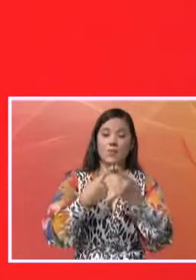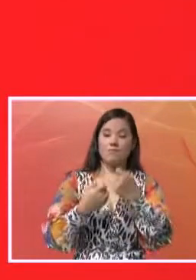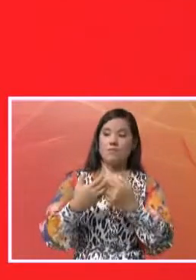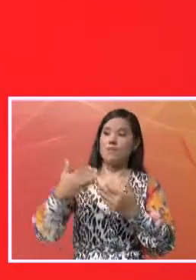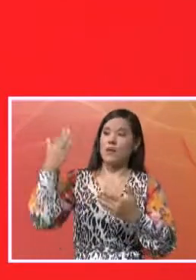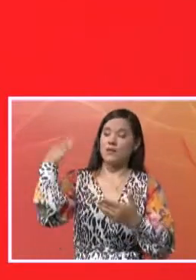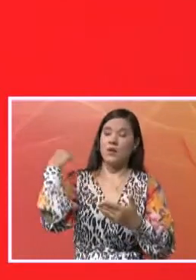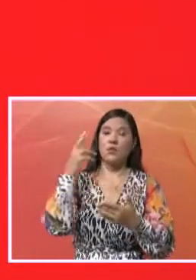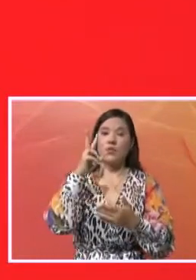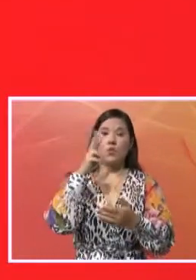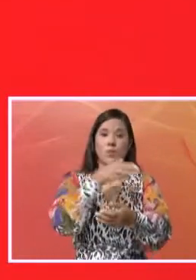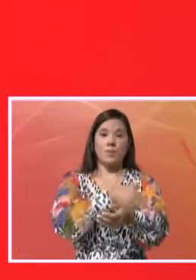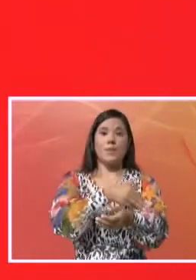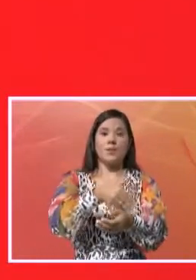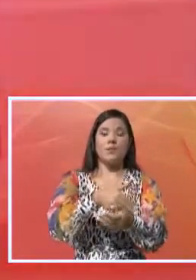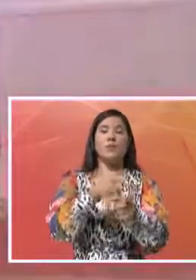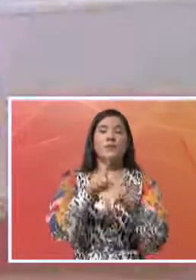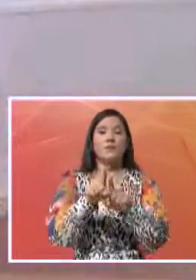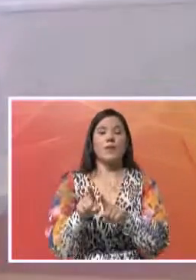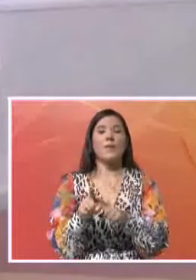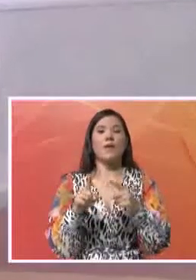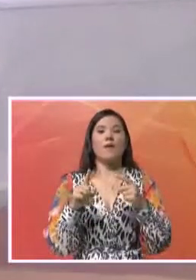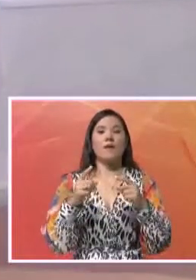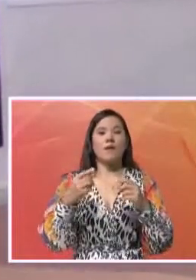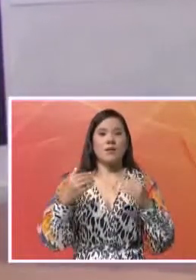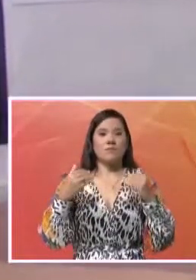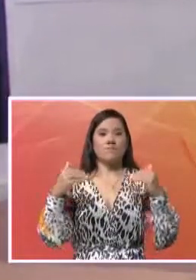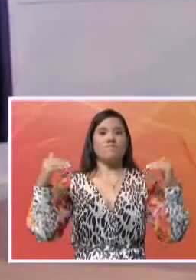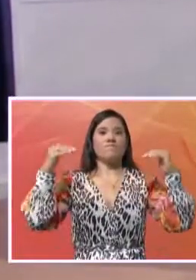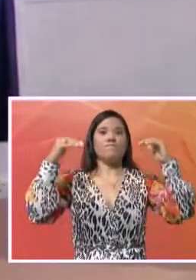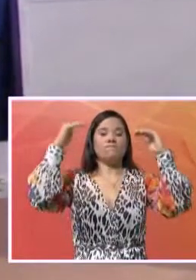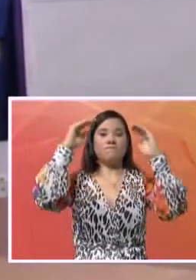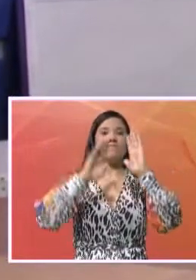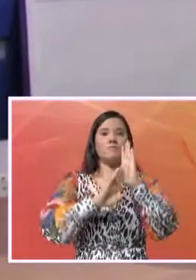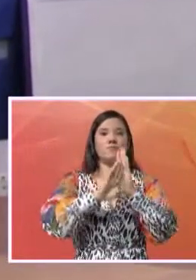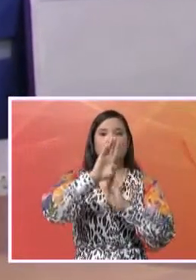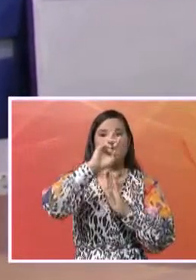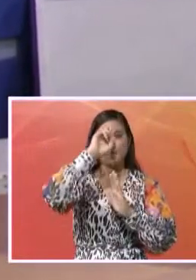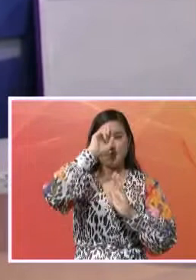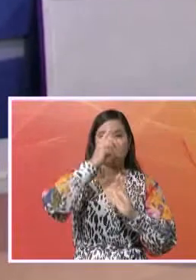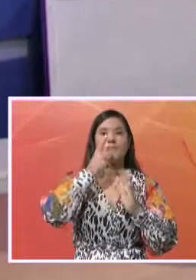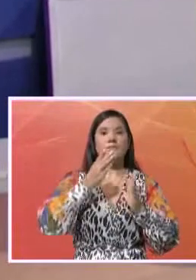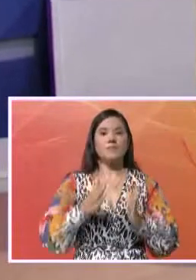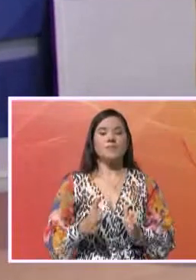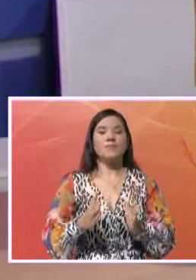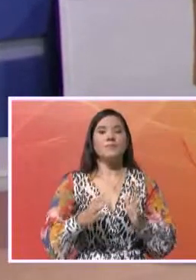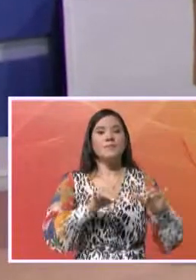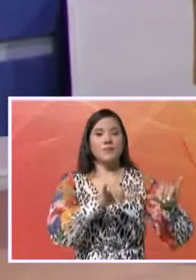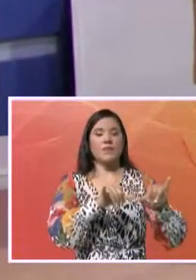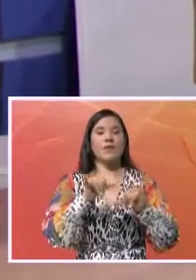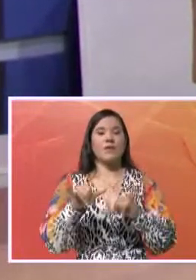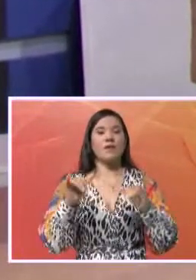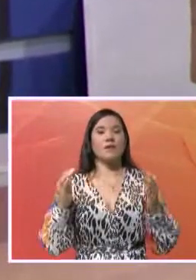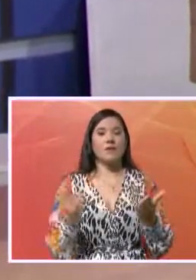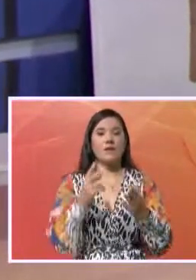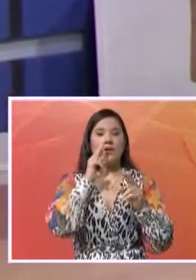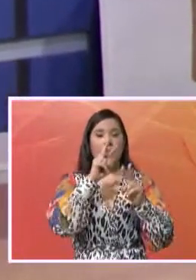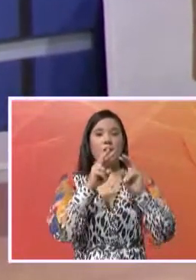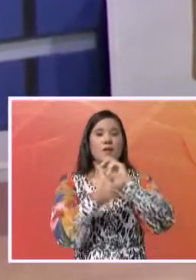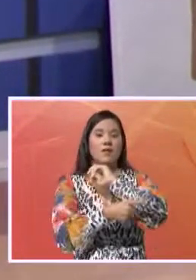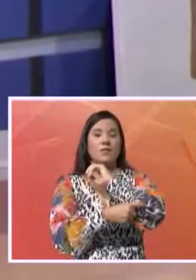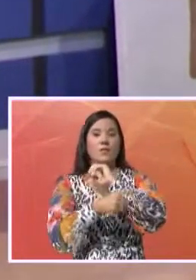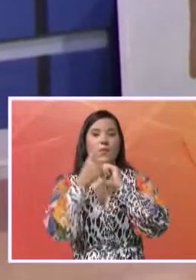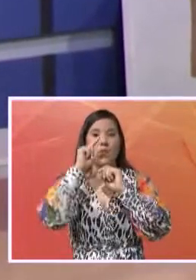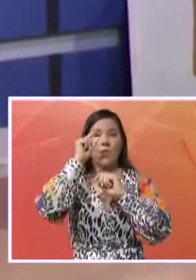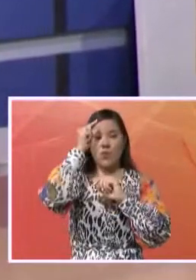de más de 2 millones ha sido un gran avance en la república dominicana igualmente hemos tenido dificultades pero